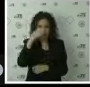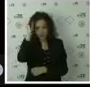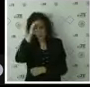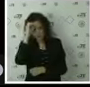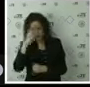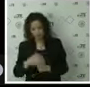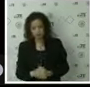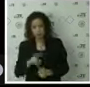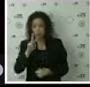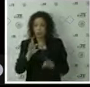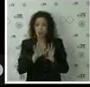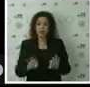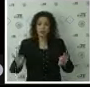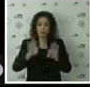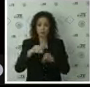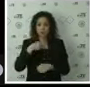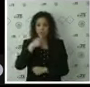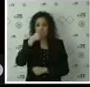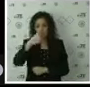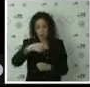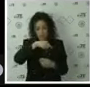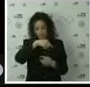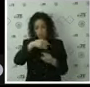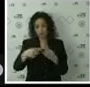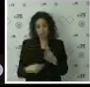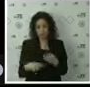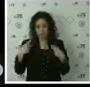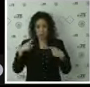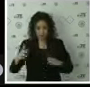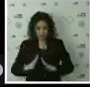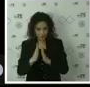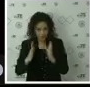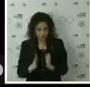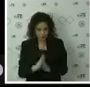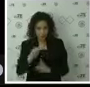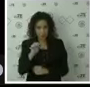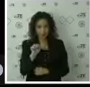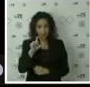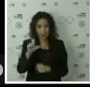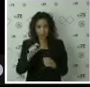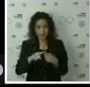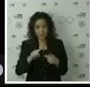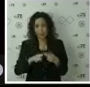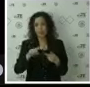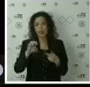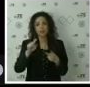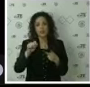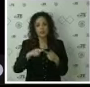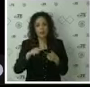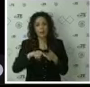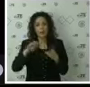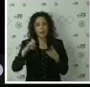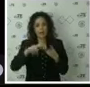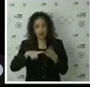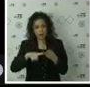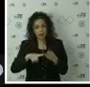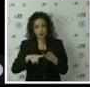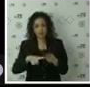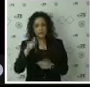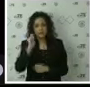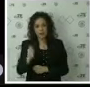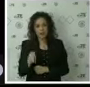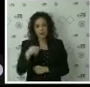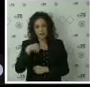decirlo, Ángel, Estefanía, Alexa, Miguel, que ustedes puedan plasmar en estos minutos que les voy a dar en lo individual